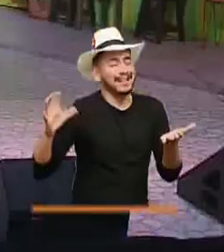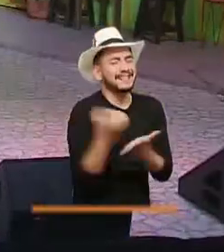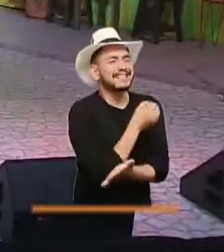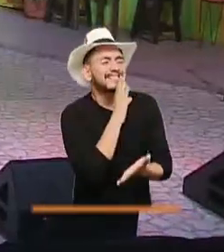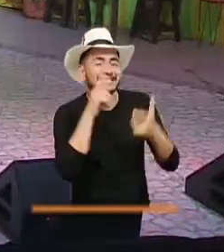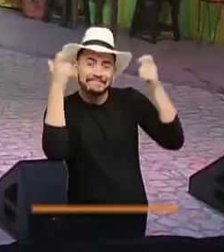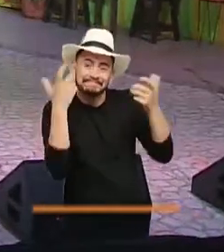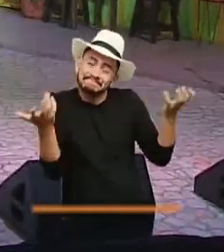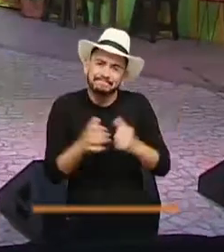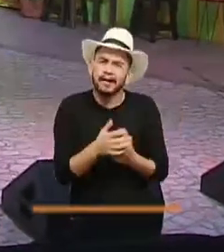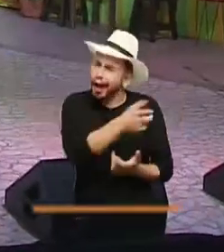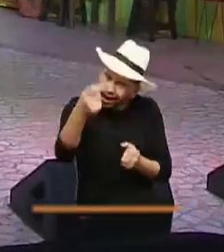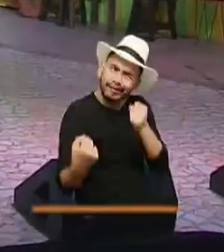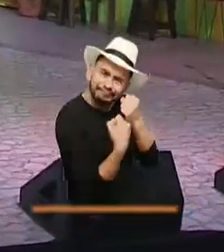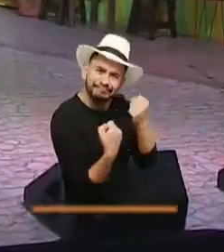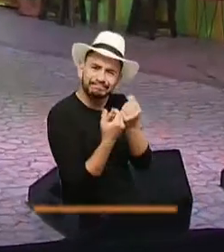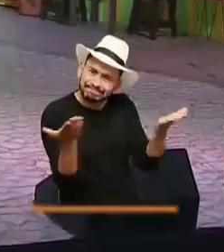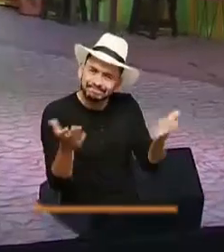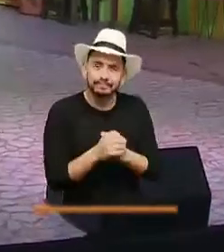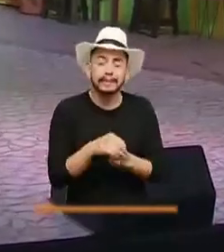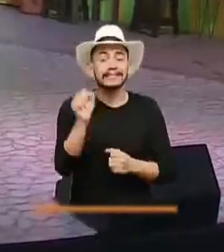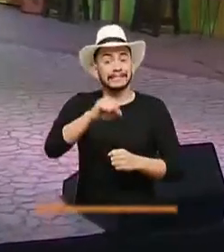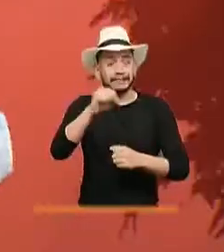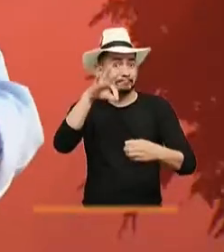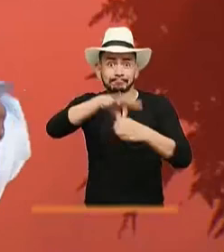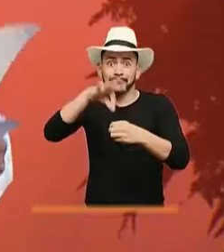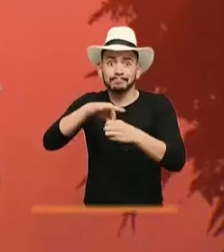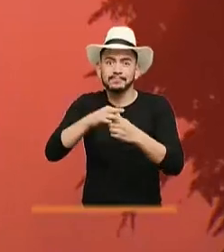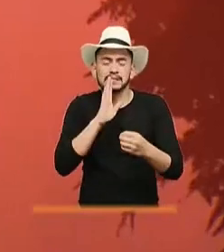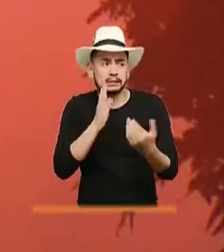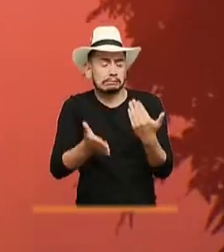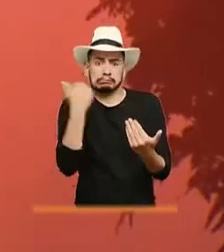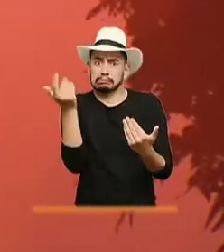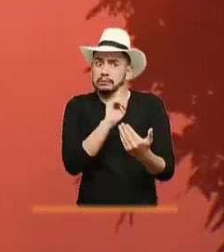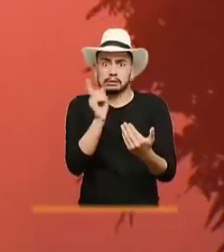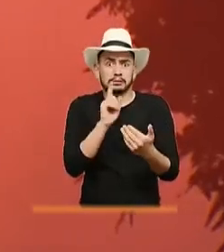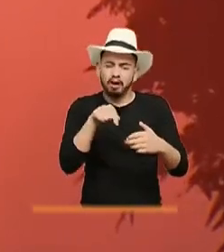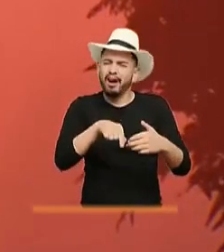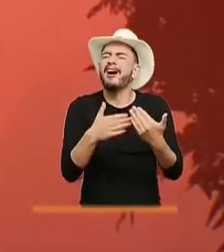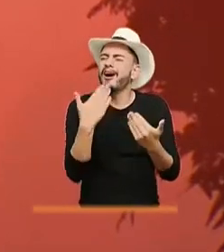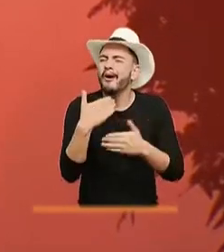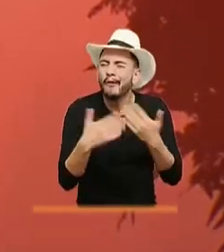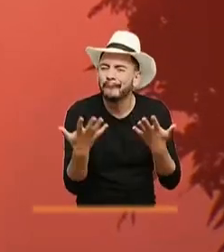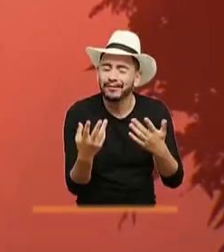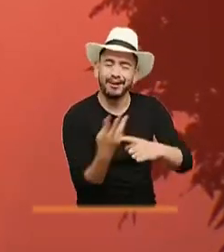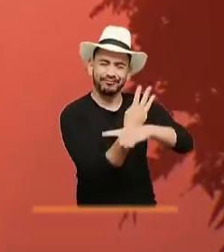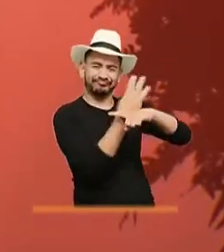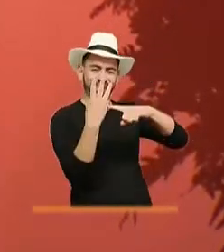Pueblo. Y votar por el Rey del Pueblo es supremamente fácil, es muy fácil. Se debe ingresar a la página